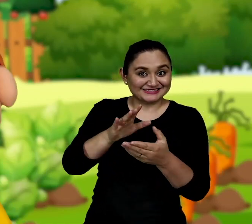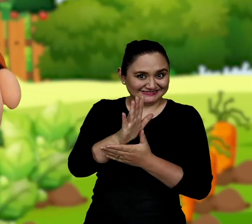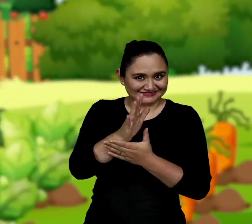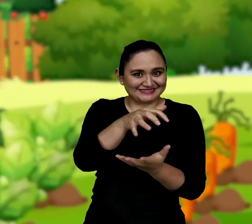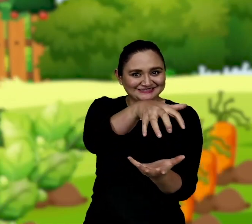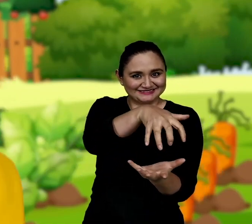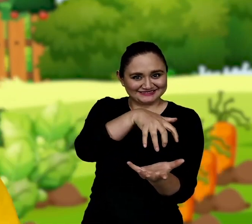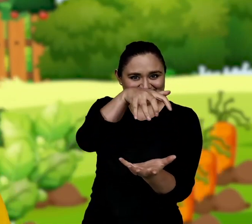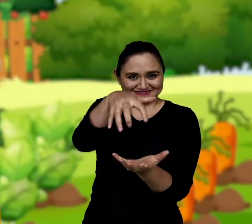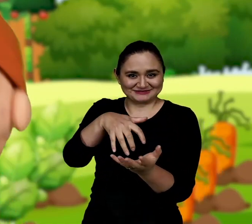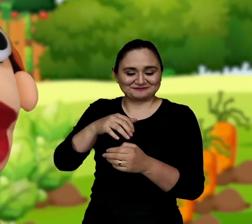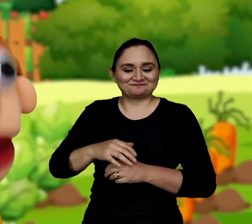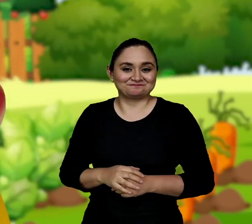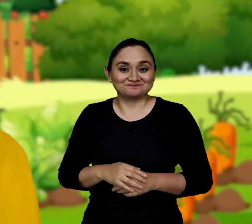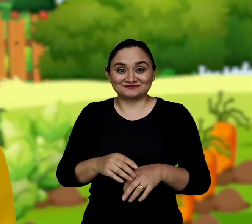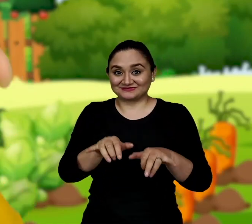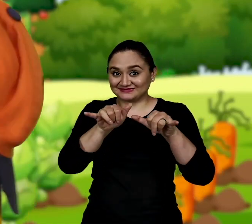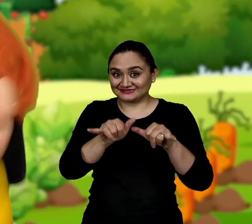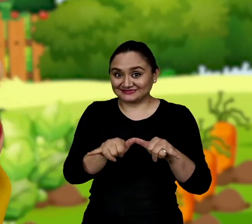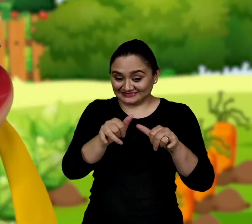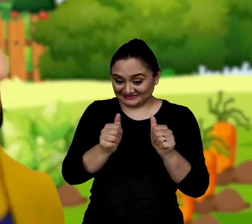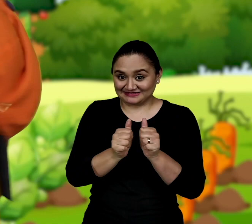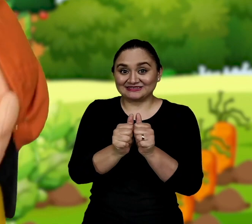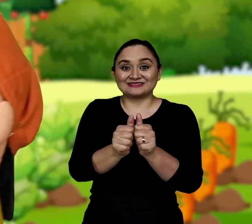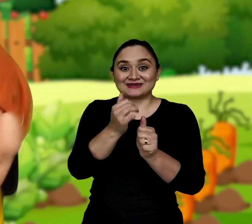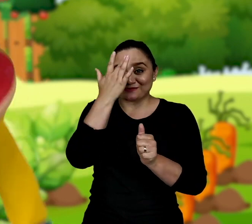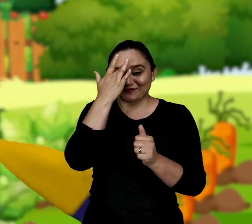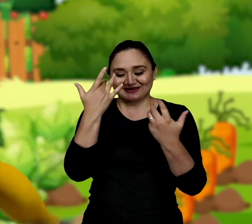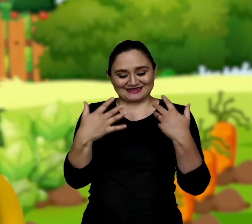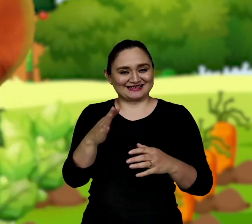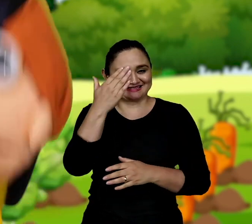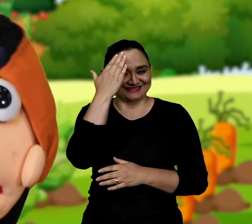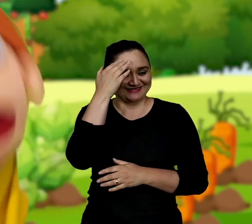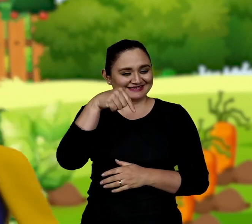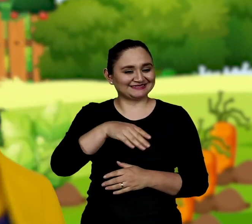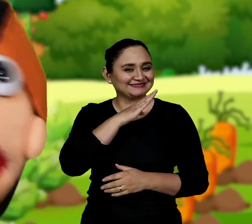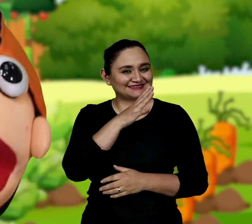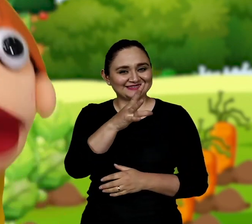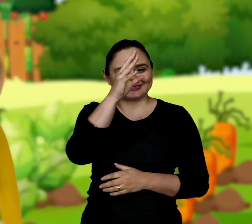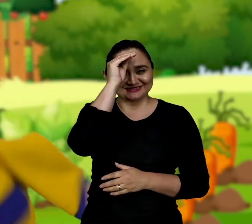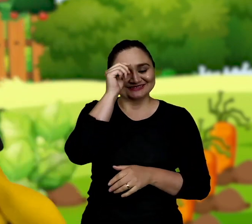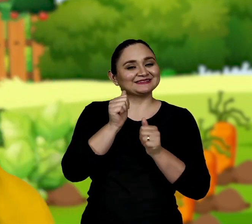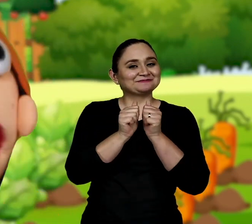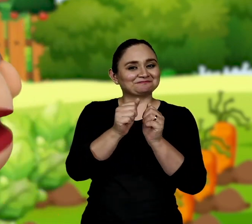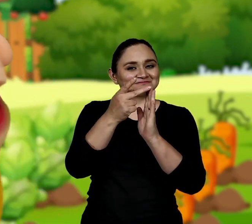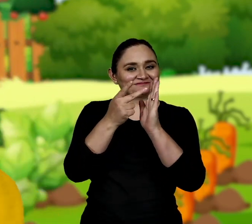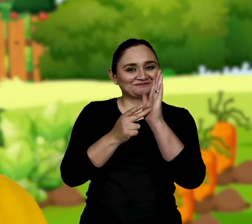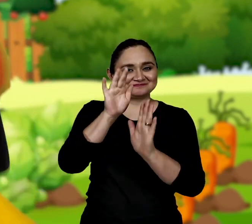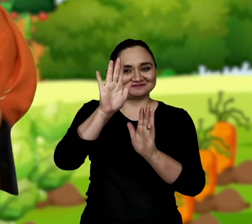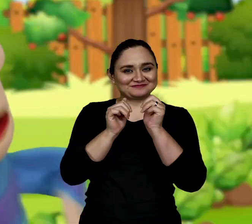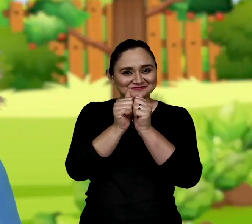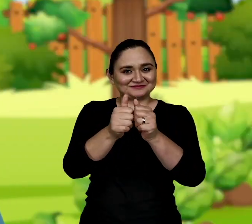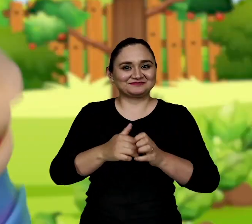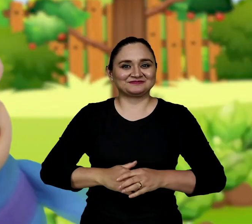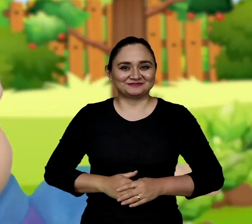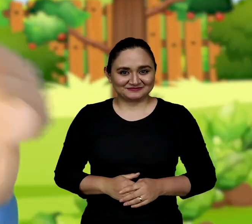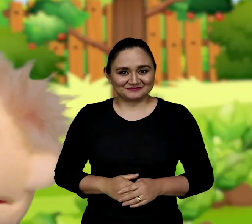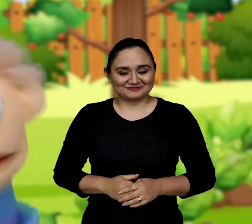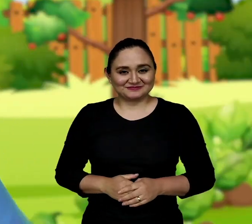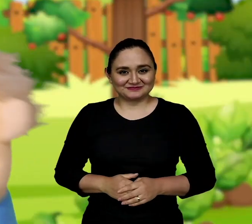ya saben, aquí siempre aprendemos juntos. Ah, oh, oh, oh, oh, oh, oh.